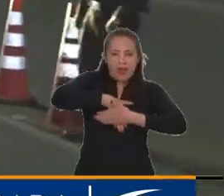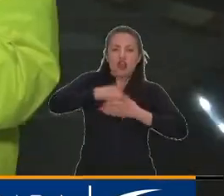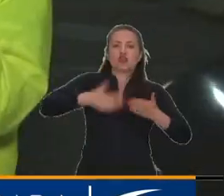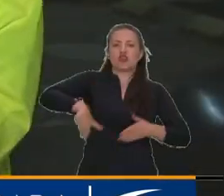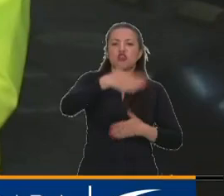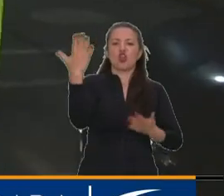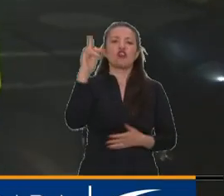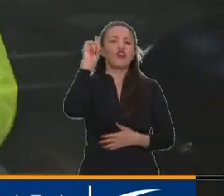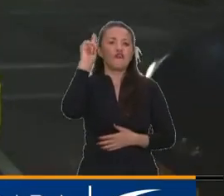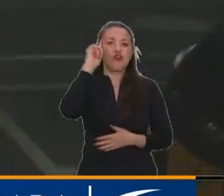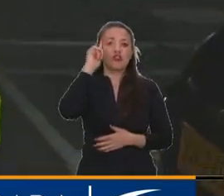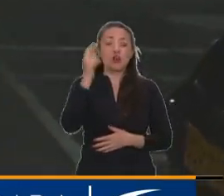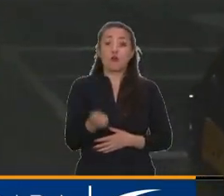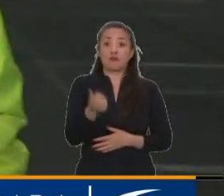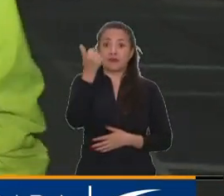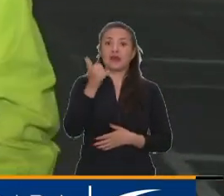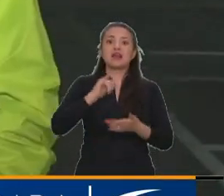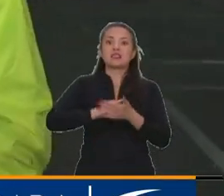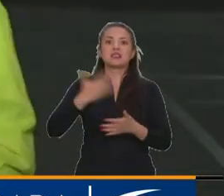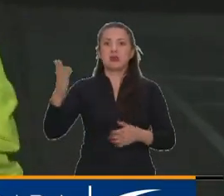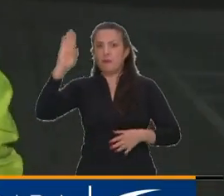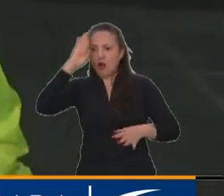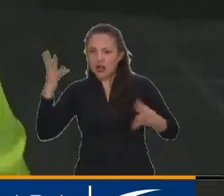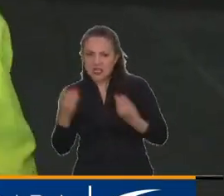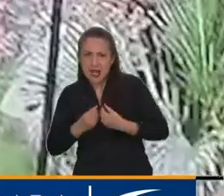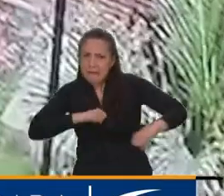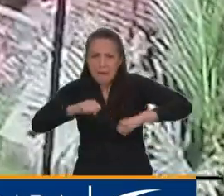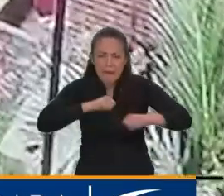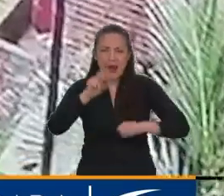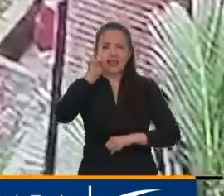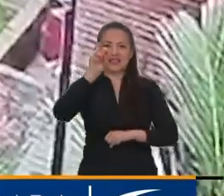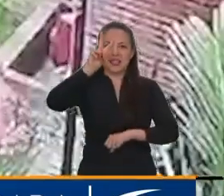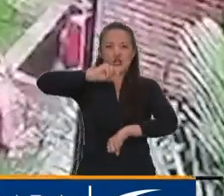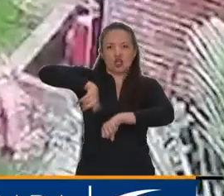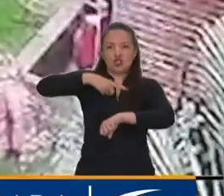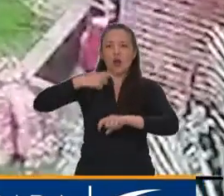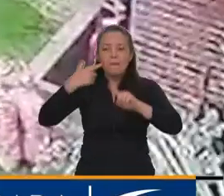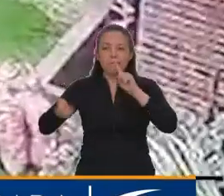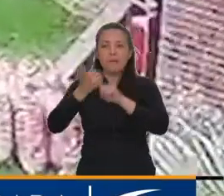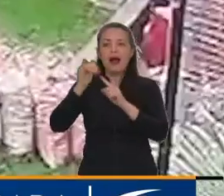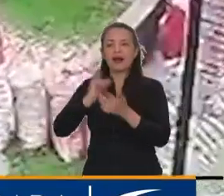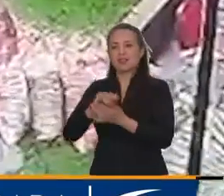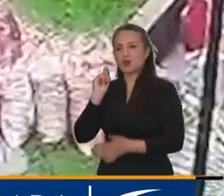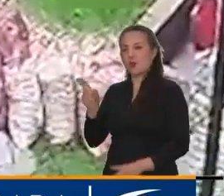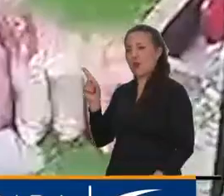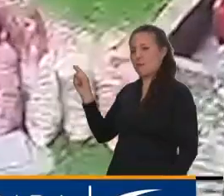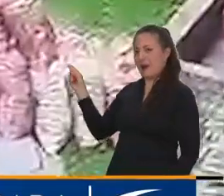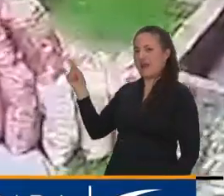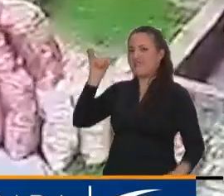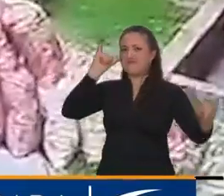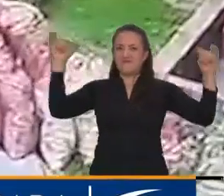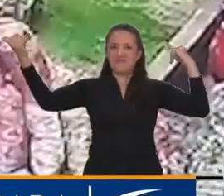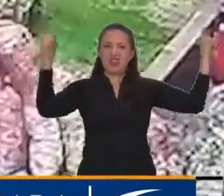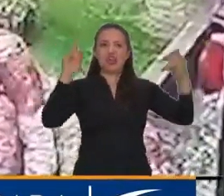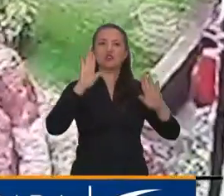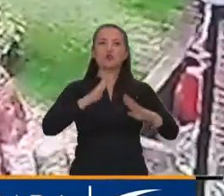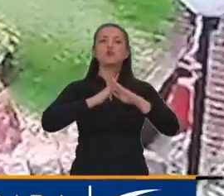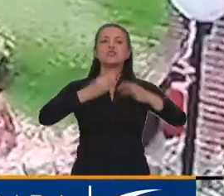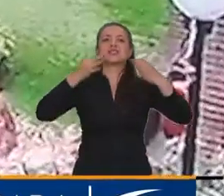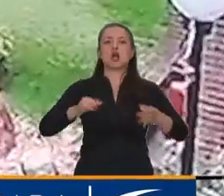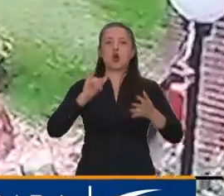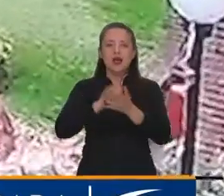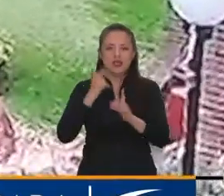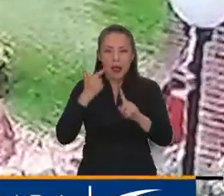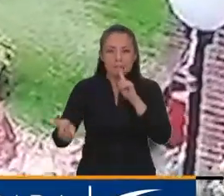Fontibón y en 72 horas fue hallada por la Policía Nacional, gracias a un video de cámaras de seguridad en donde se observa la ruta